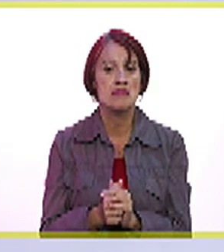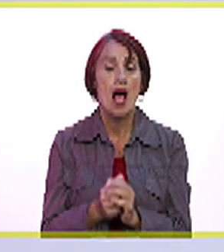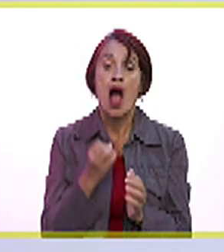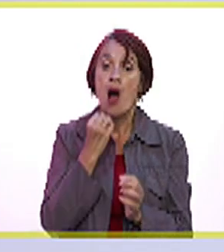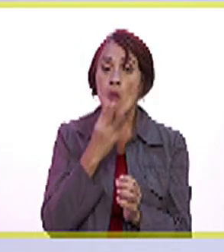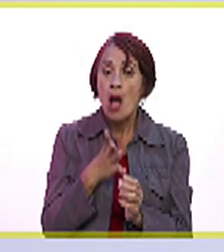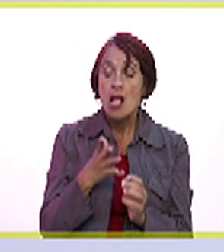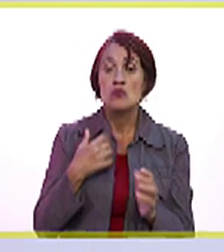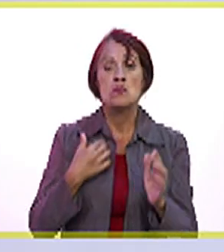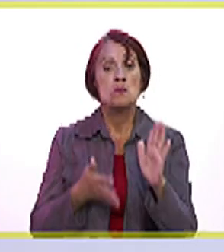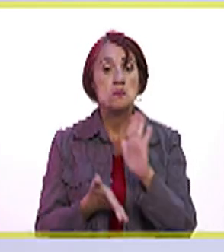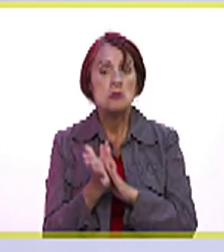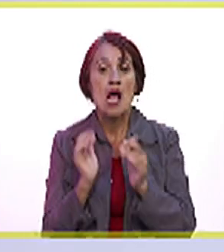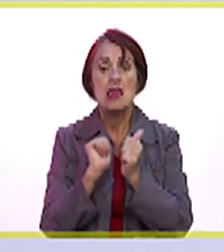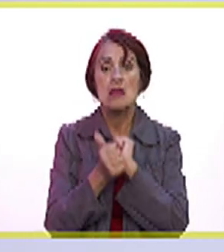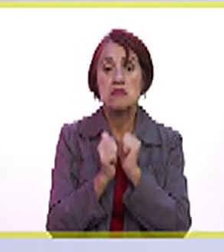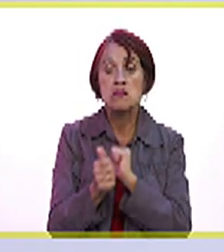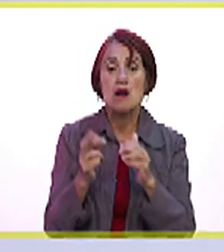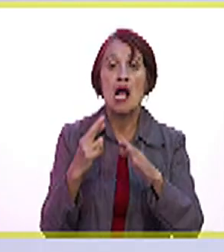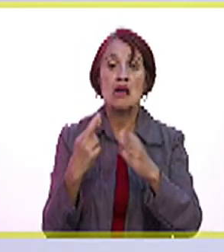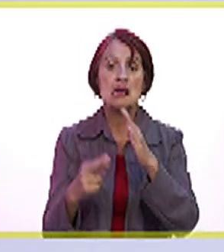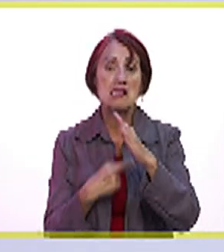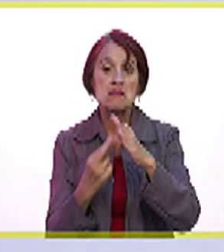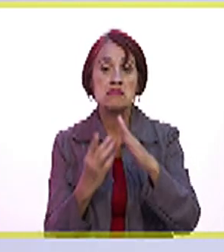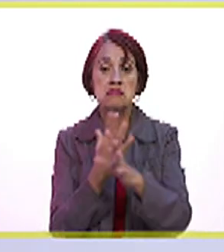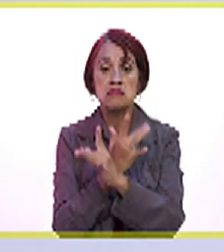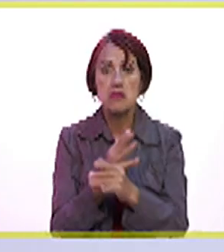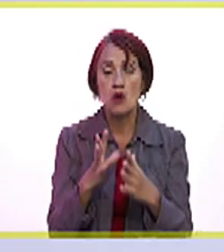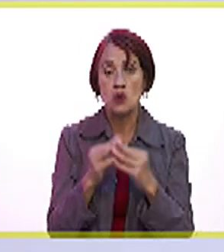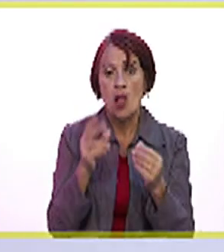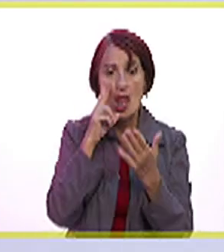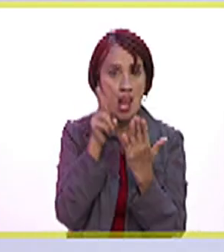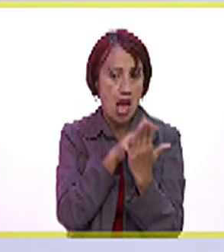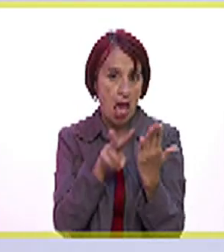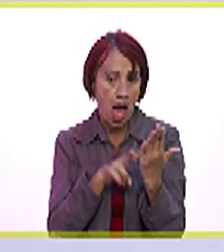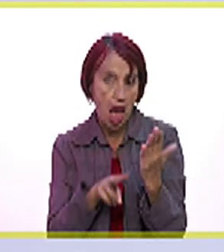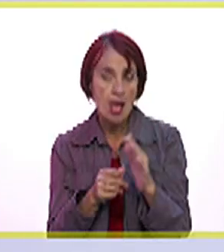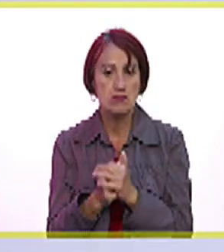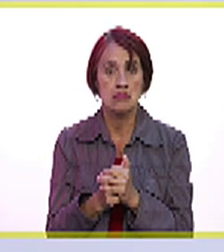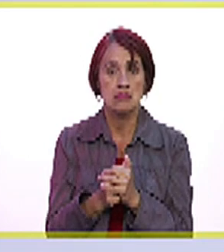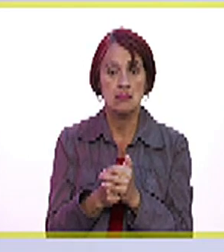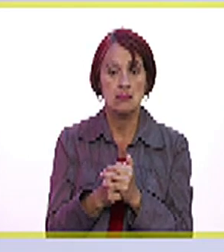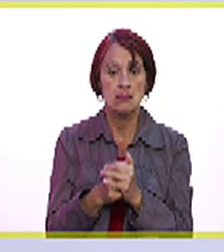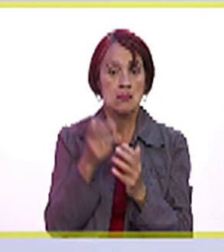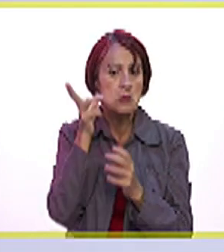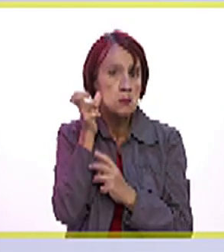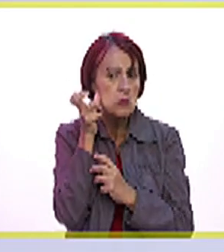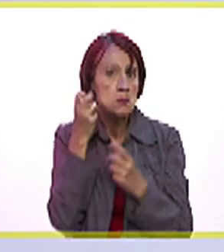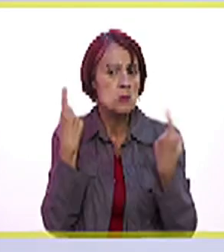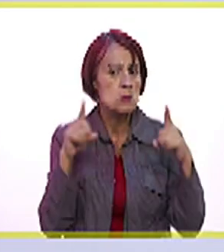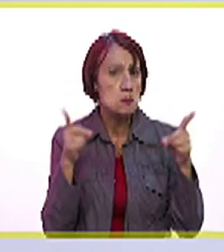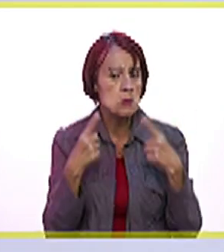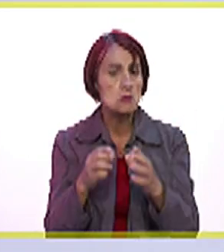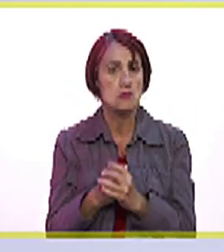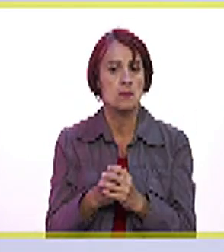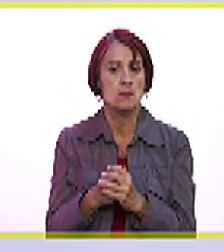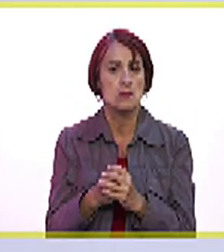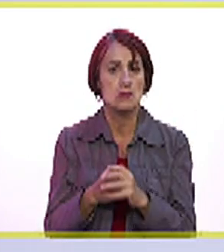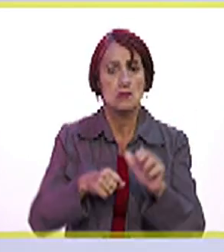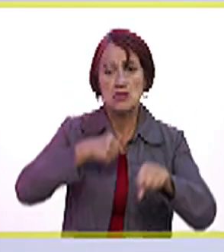a recrearnos. Como usted lo desee, lee, escucha música, ve televisión, maneja